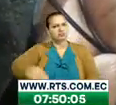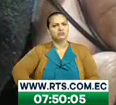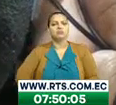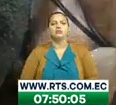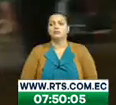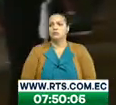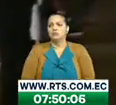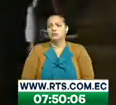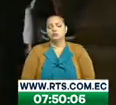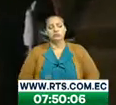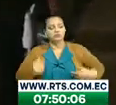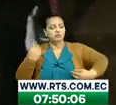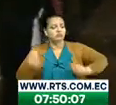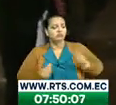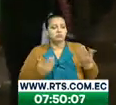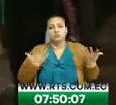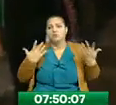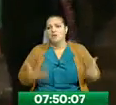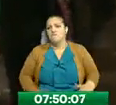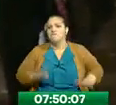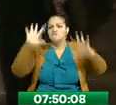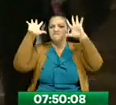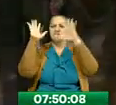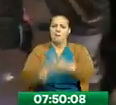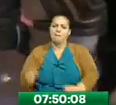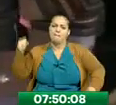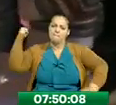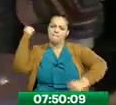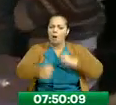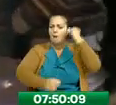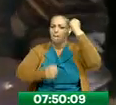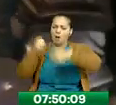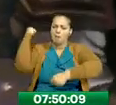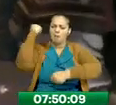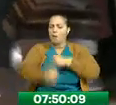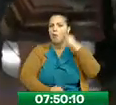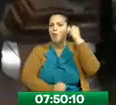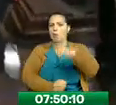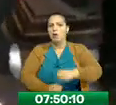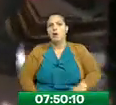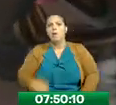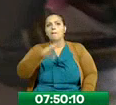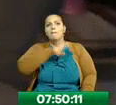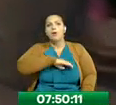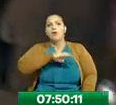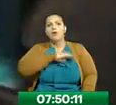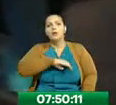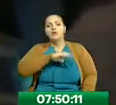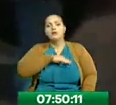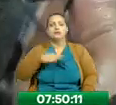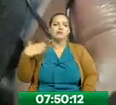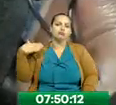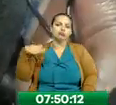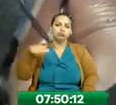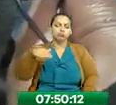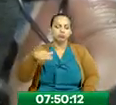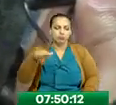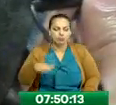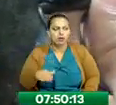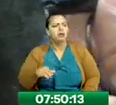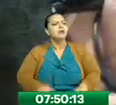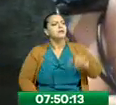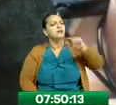no hay como más. La policía pudo salvar al aprendido en medio del disgusto ciudadano. Eso los policías, mejor se va, en vez